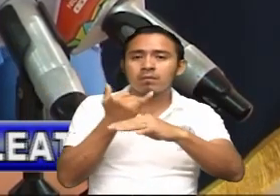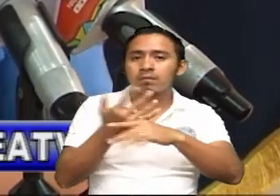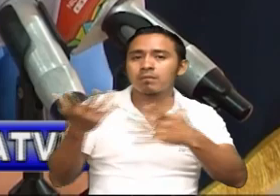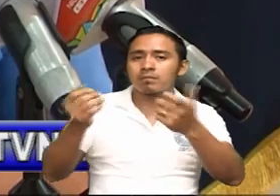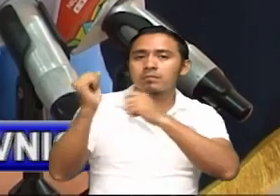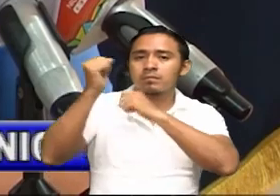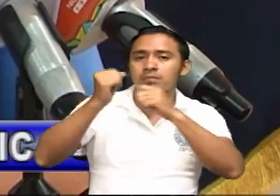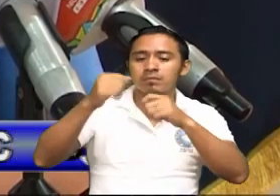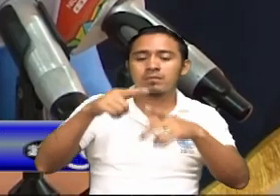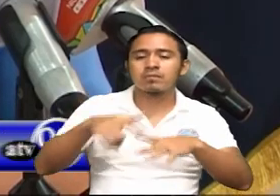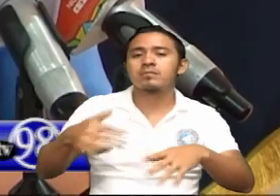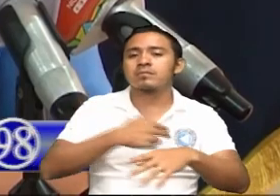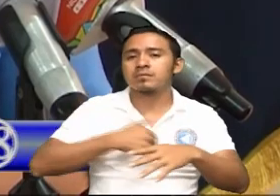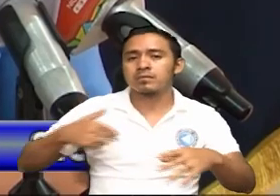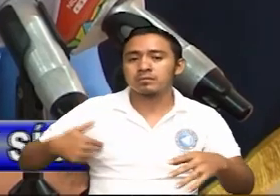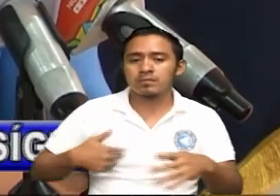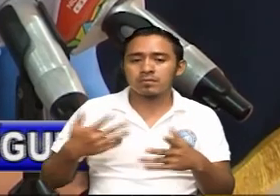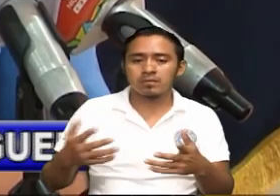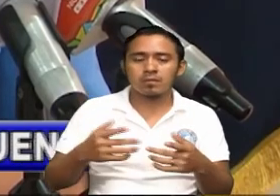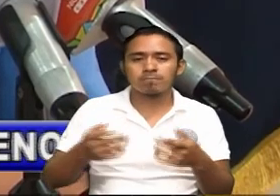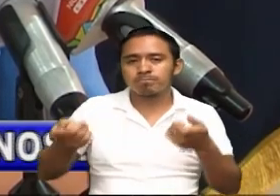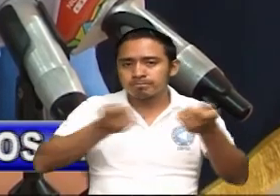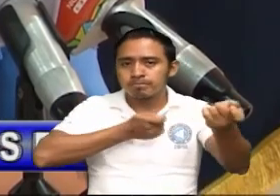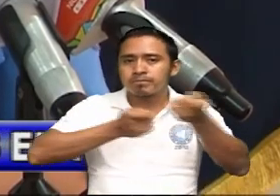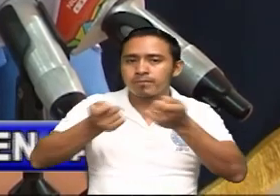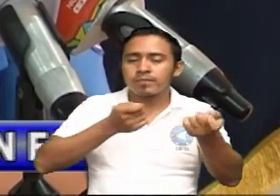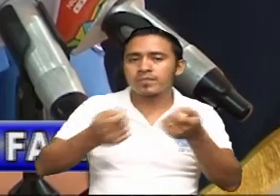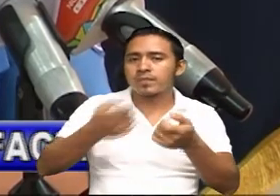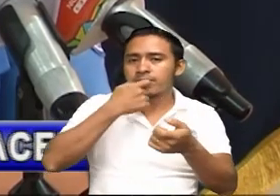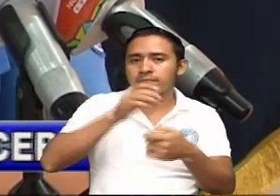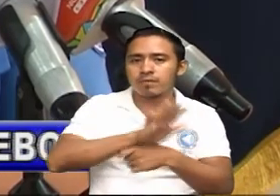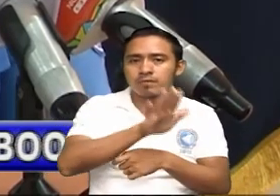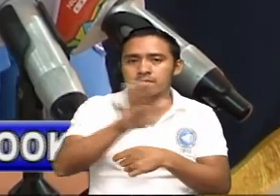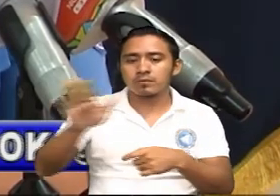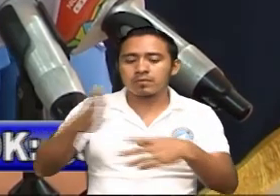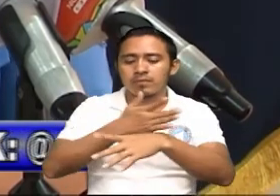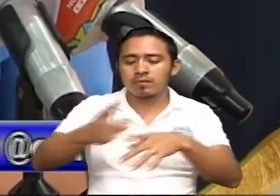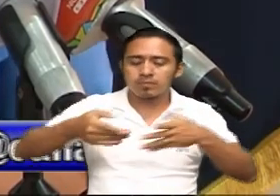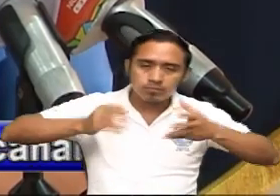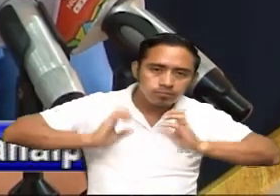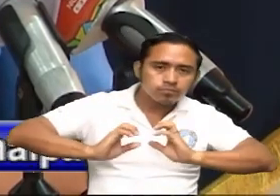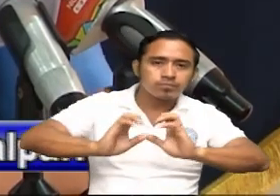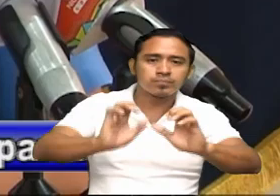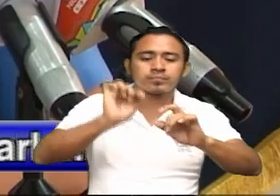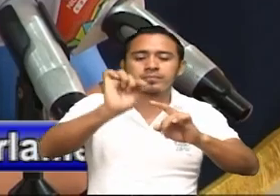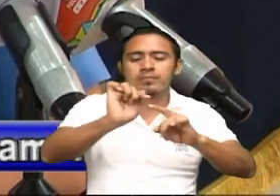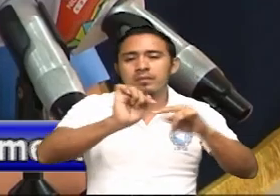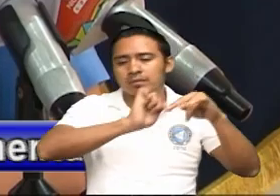Guzmán, se realizará regulación del tránsito en las vías